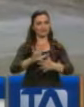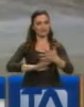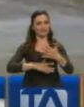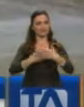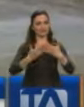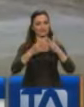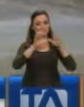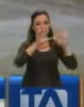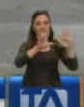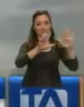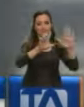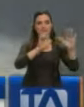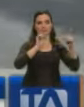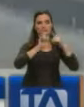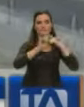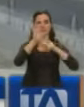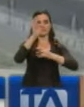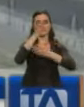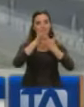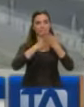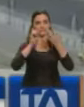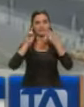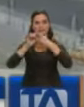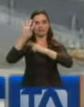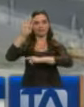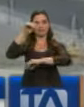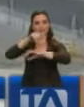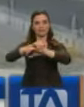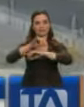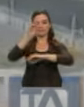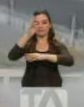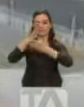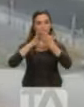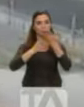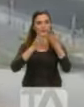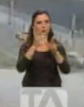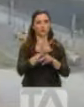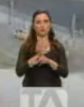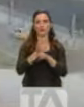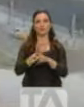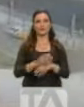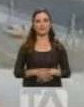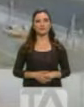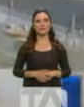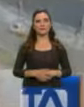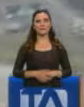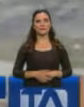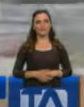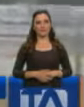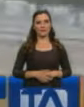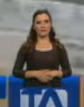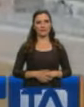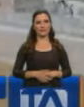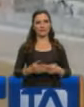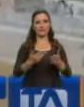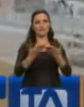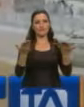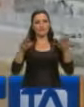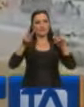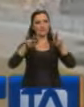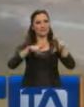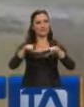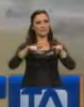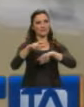establecidos de 7 a 9 y 30 y de 16 horas a 19 horas 30. Mucho cuidado, precaución, 7 y 8. Avenida Manuel Córdoba Galarza, este